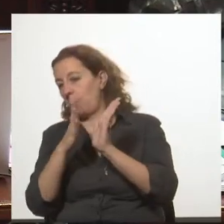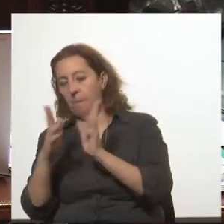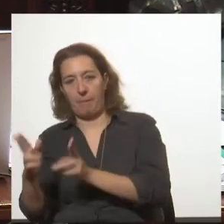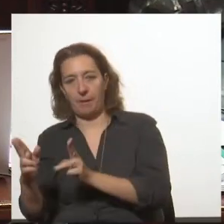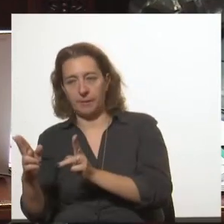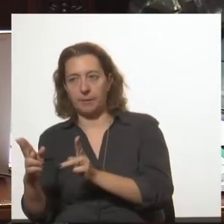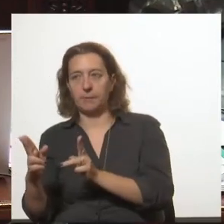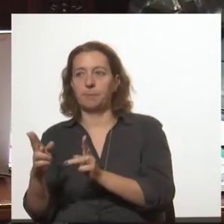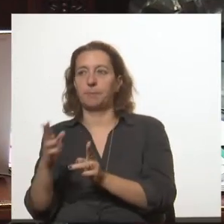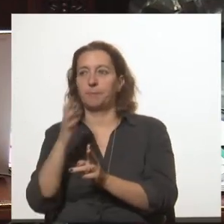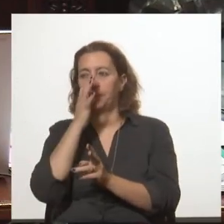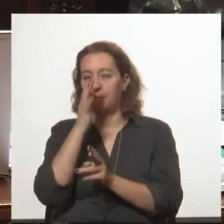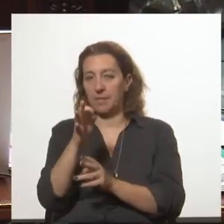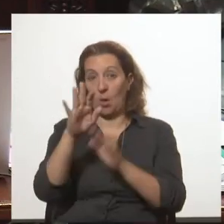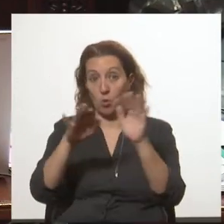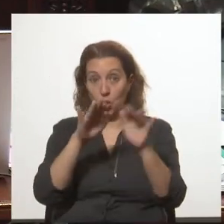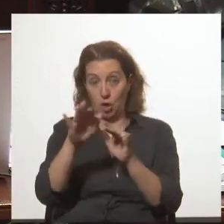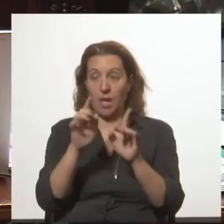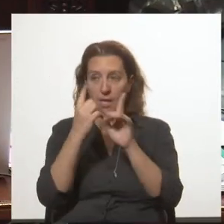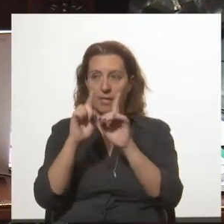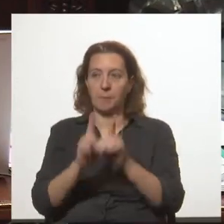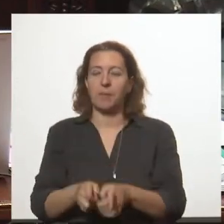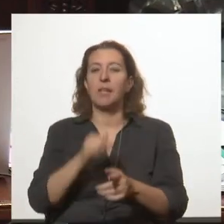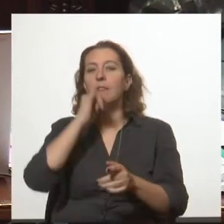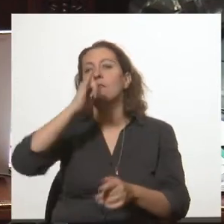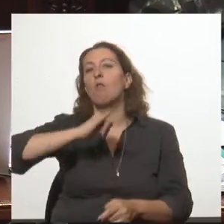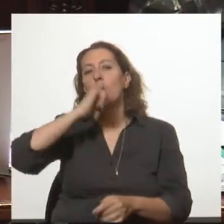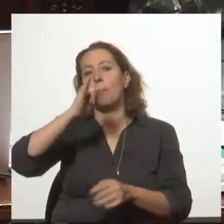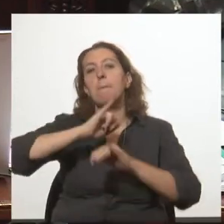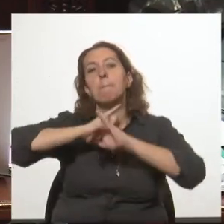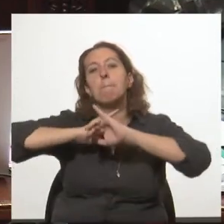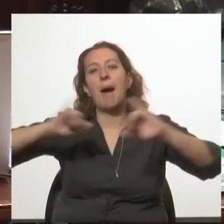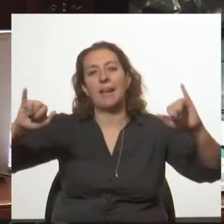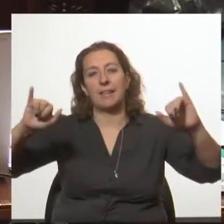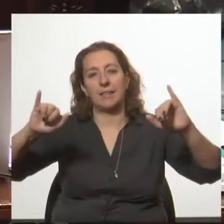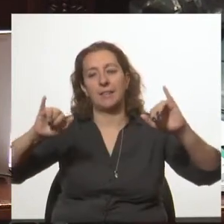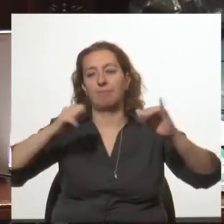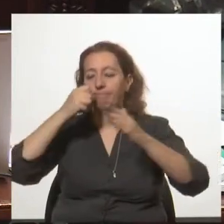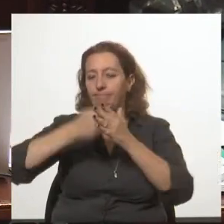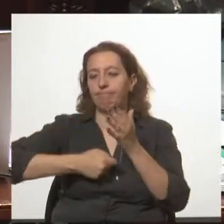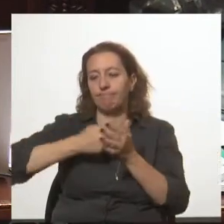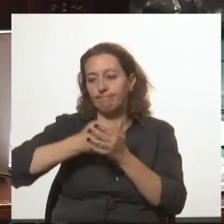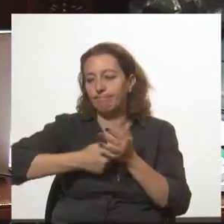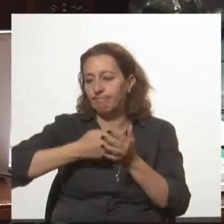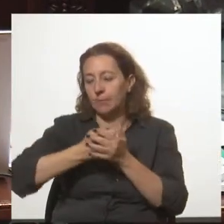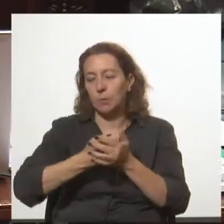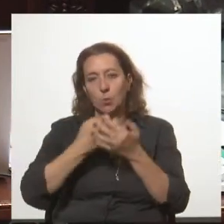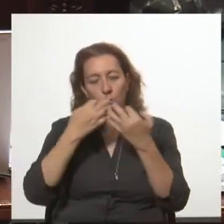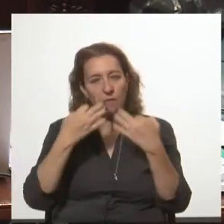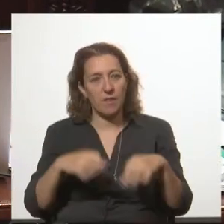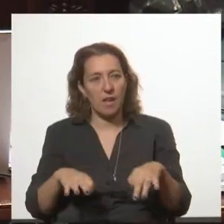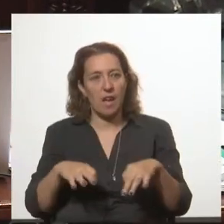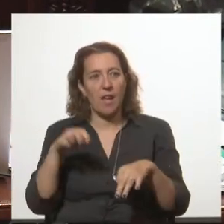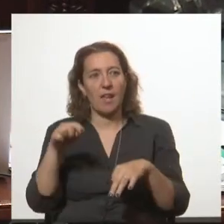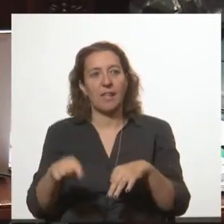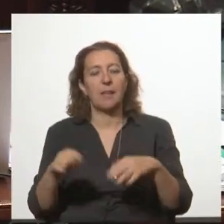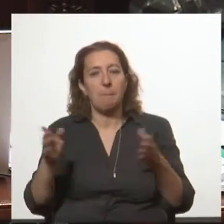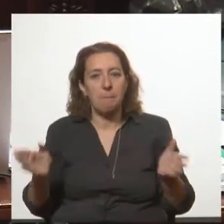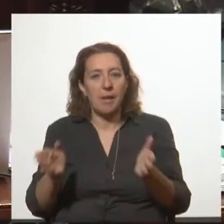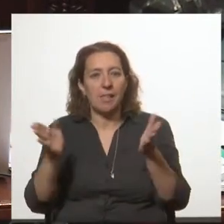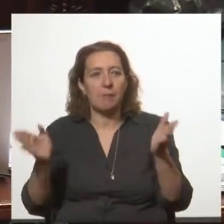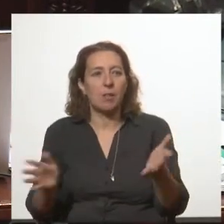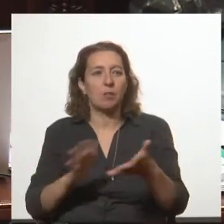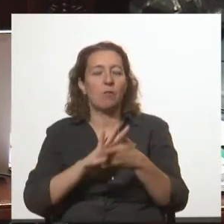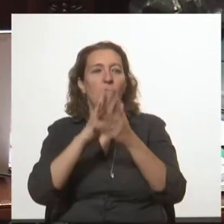propia auditoría y un informe de marketing que trataba de justificar este emprendimiento en